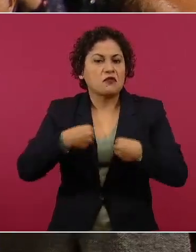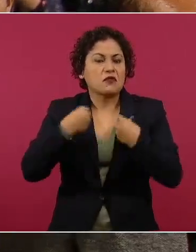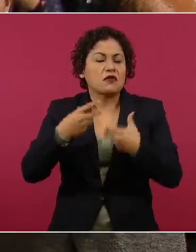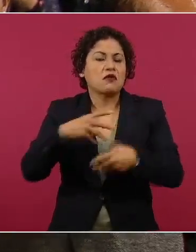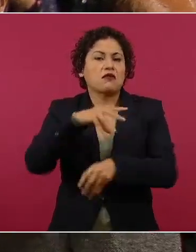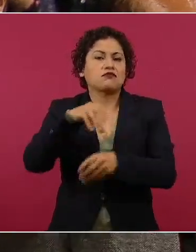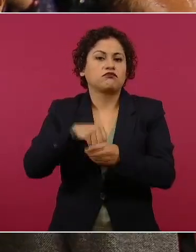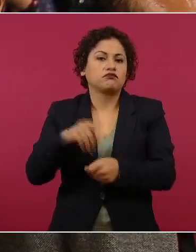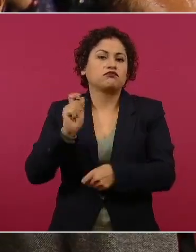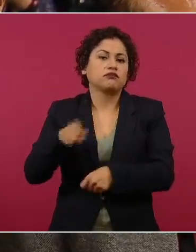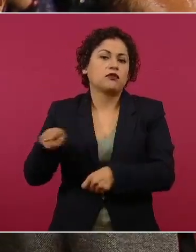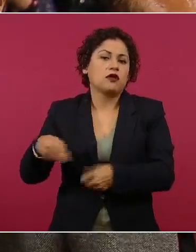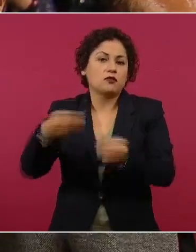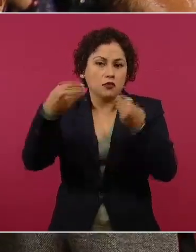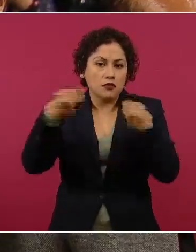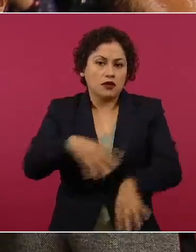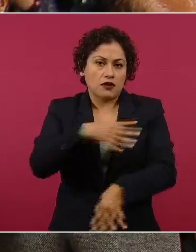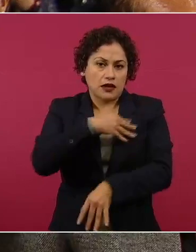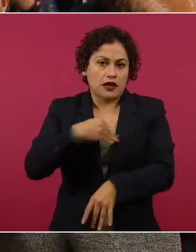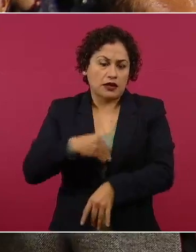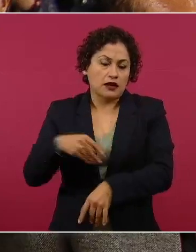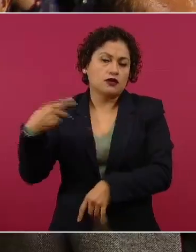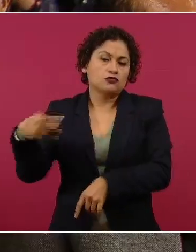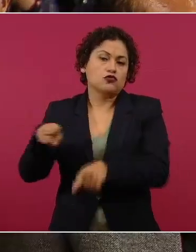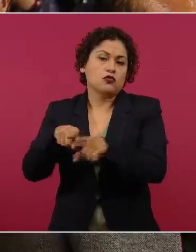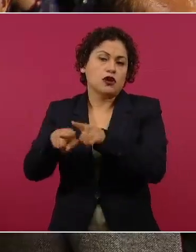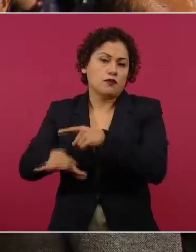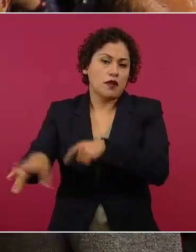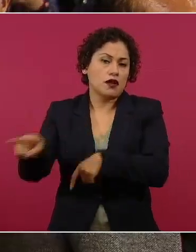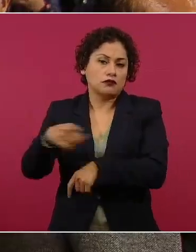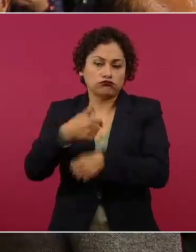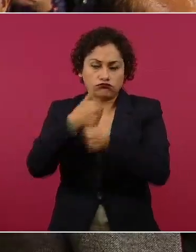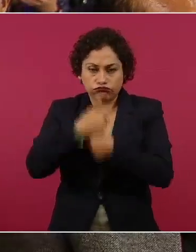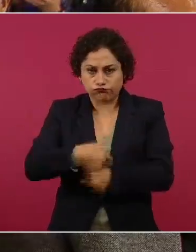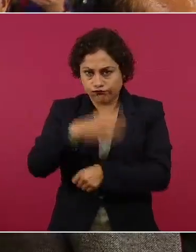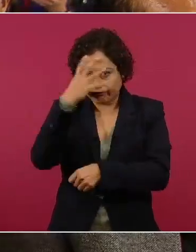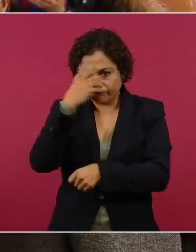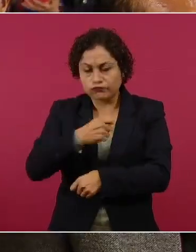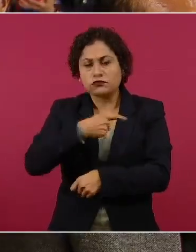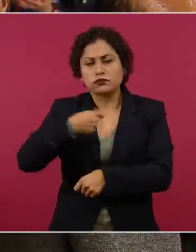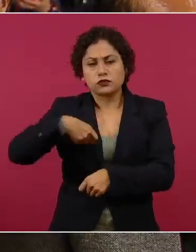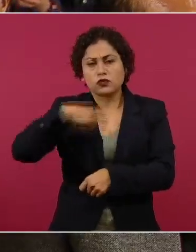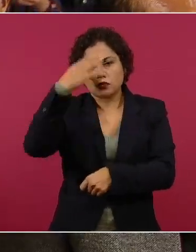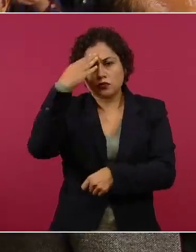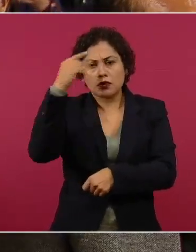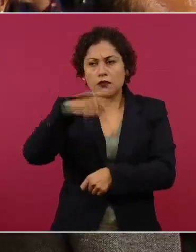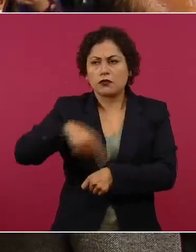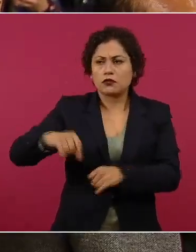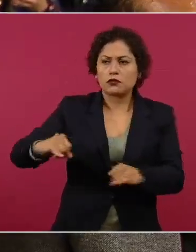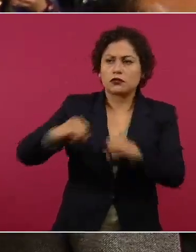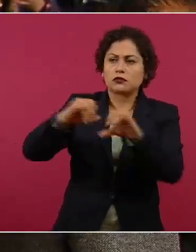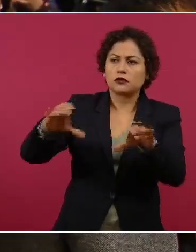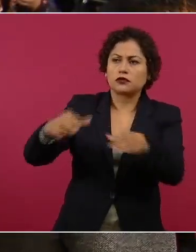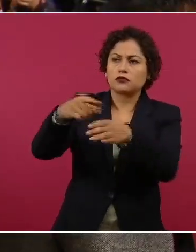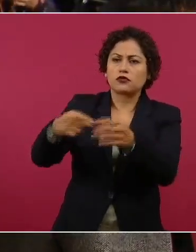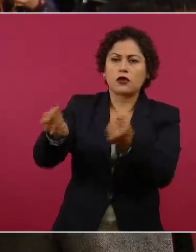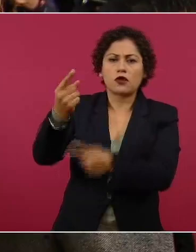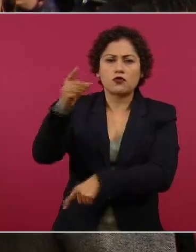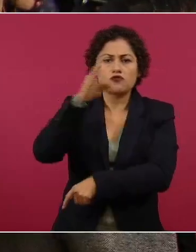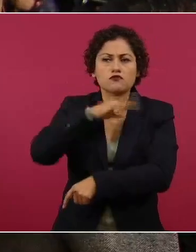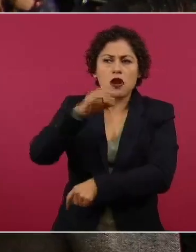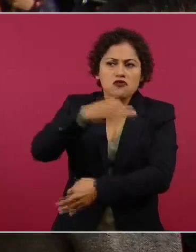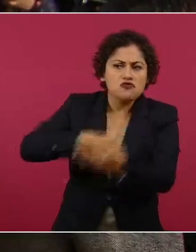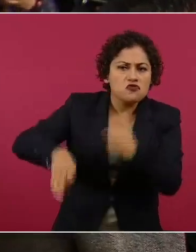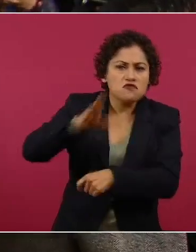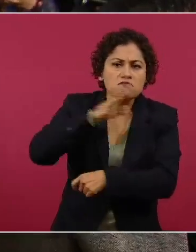a Jessica le fue arrebatado su único hermano. Sabemos que no se debe señalar a toda una institución por las acciones de algunos de sus integrantes,